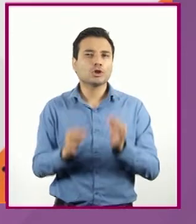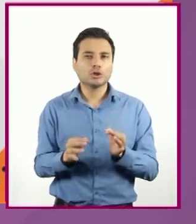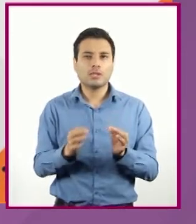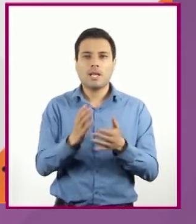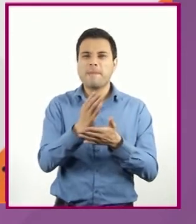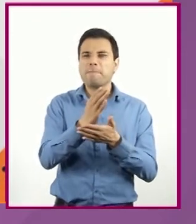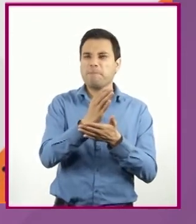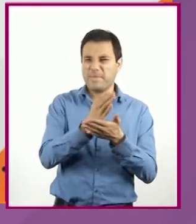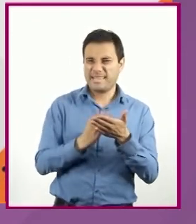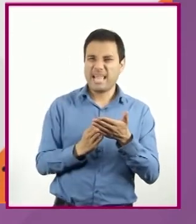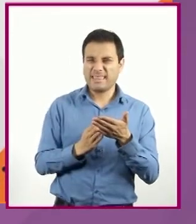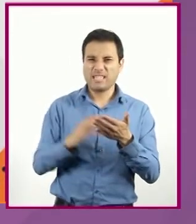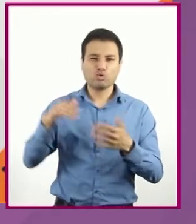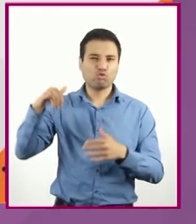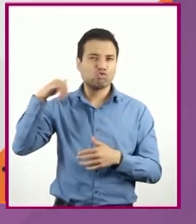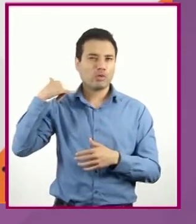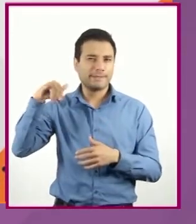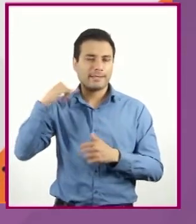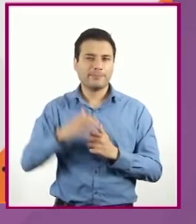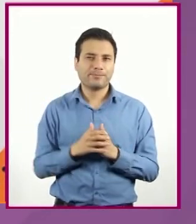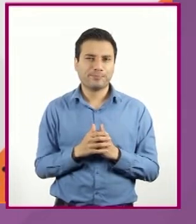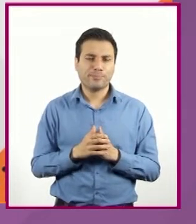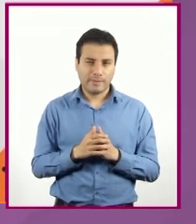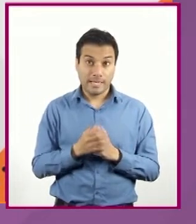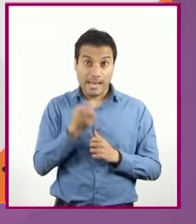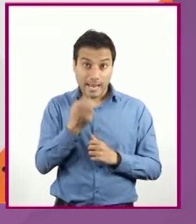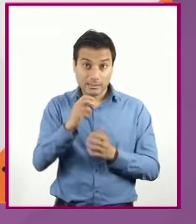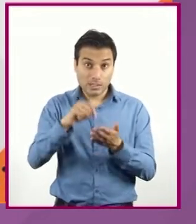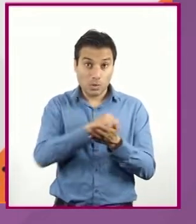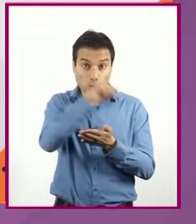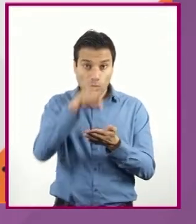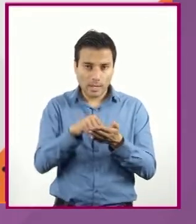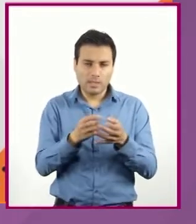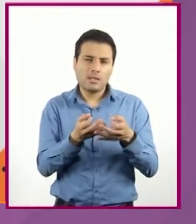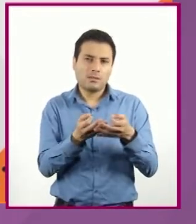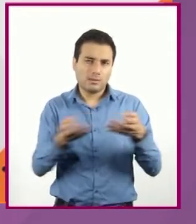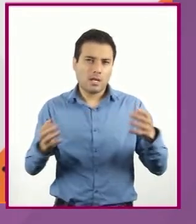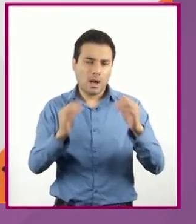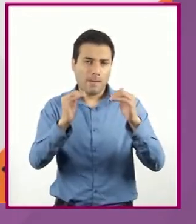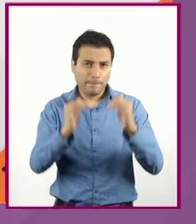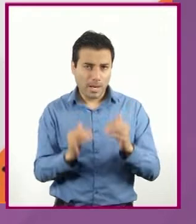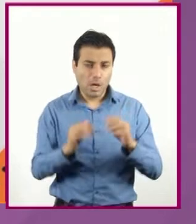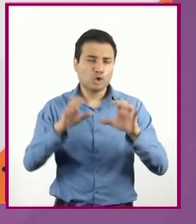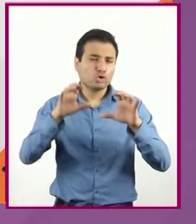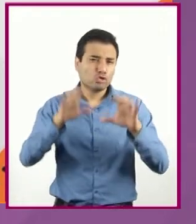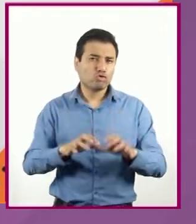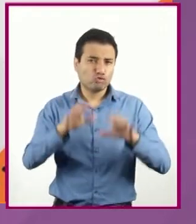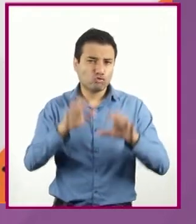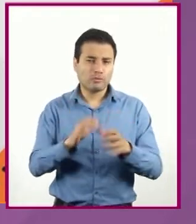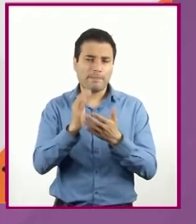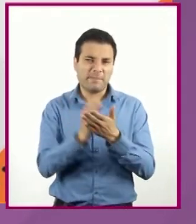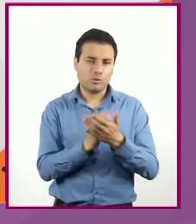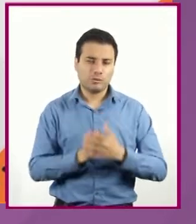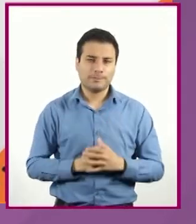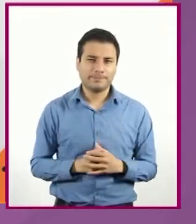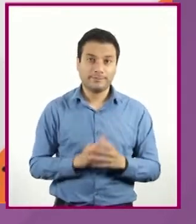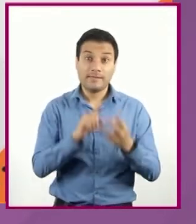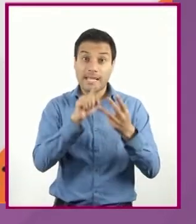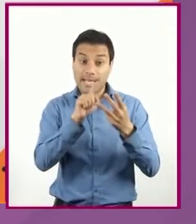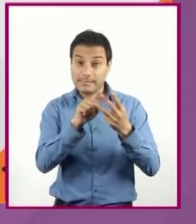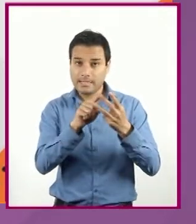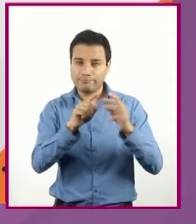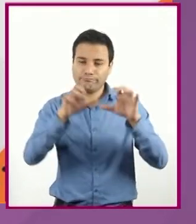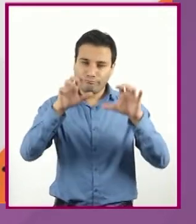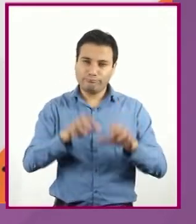de la península de Yucatán, y si bien también es una zona de tierras bajas, en esta parte llueve menos que en la zona central. Su